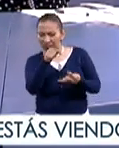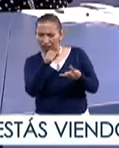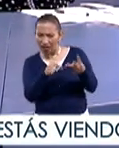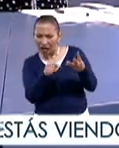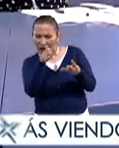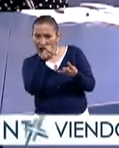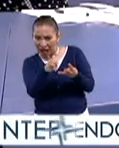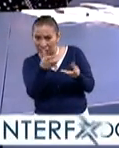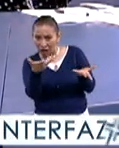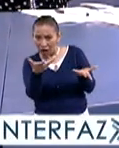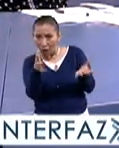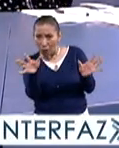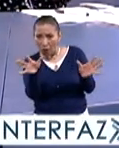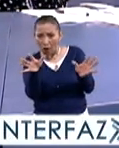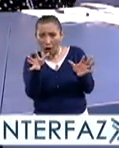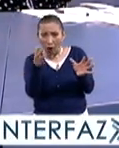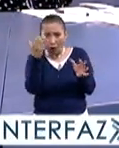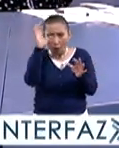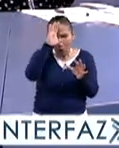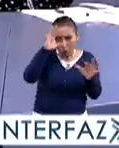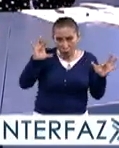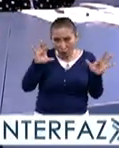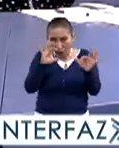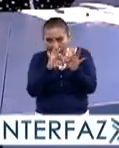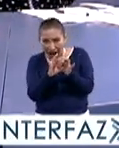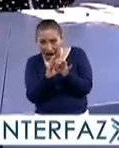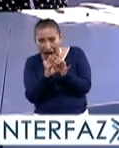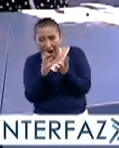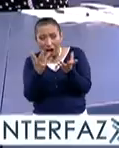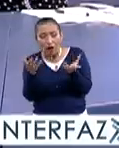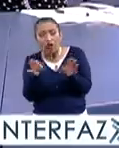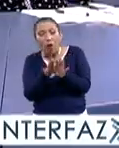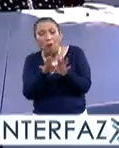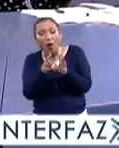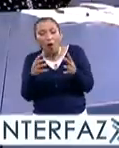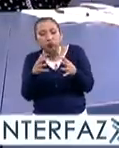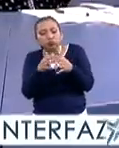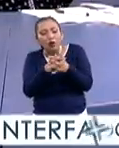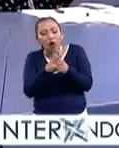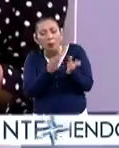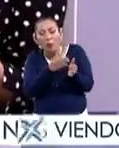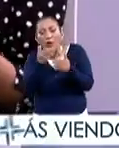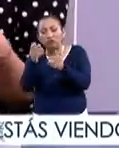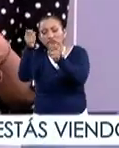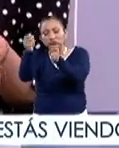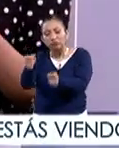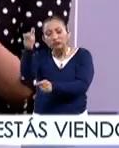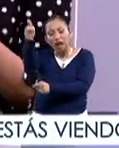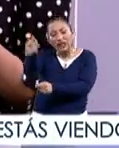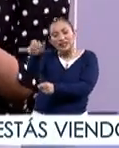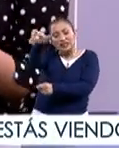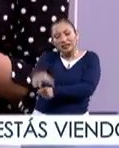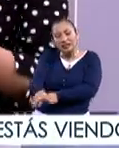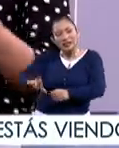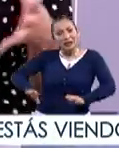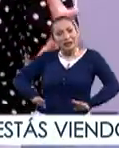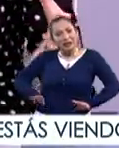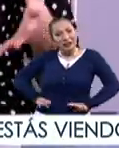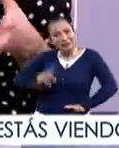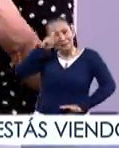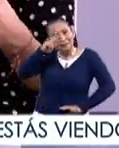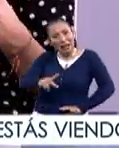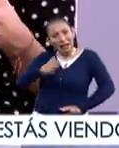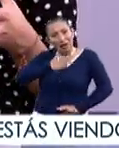Realmente es un sincretismo de culturas que lograron de alguna forma también darnos una identidad a esta